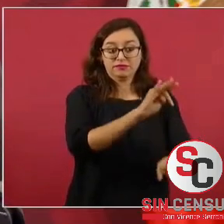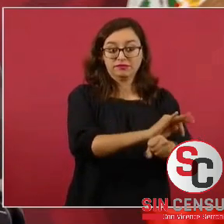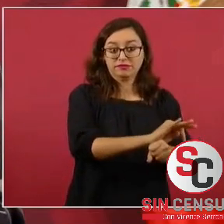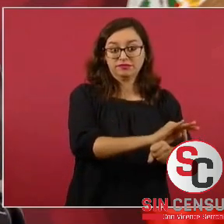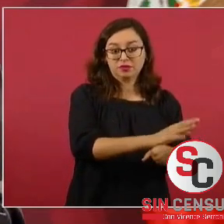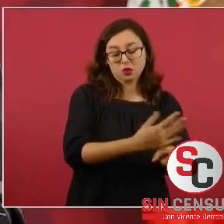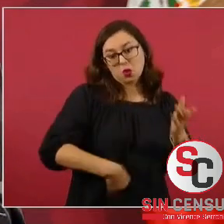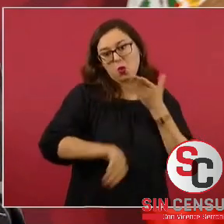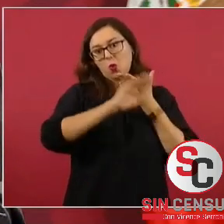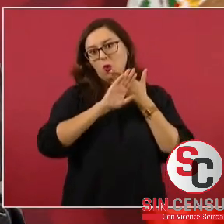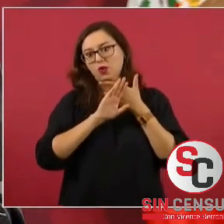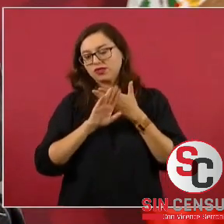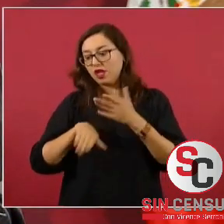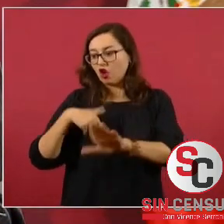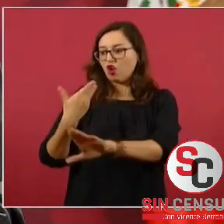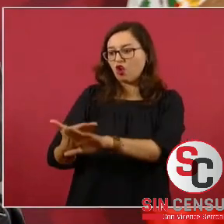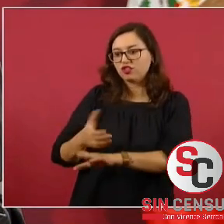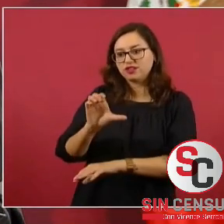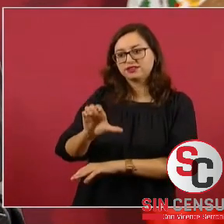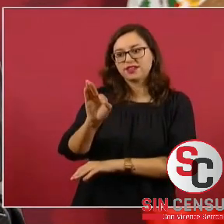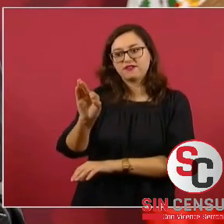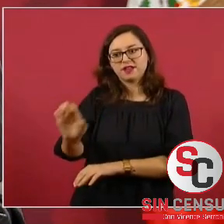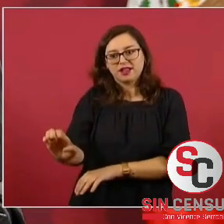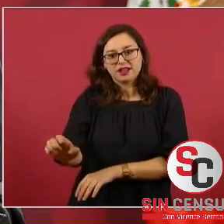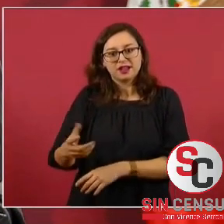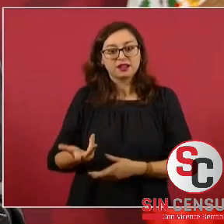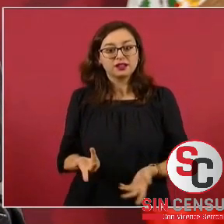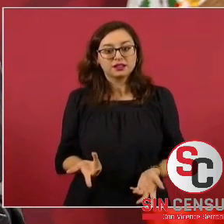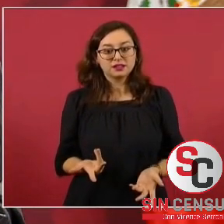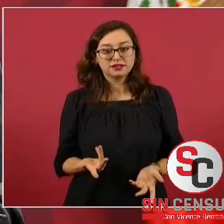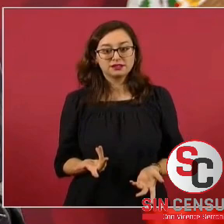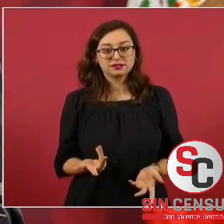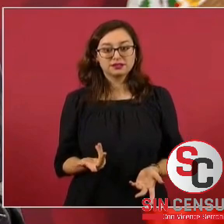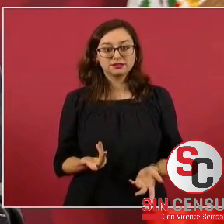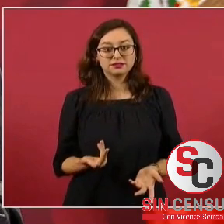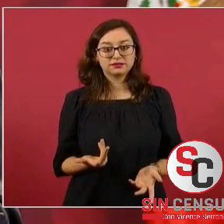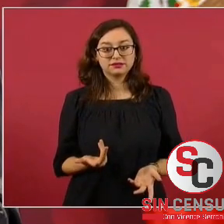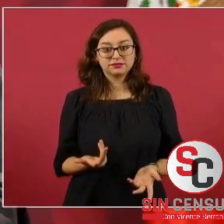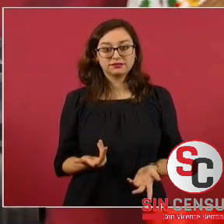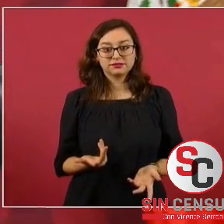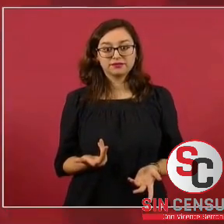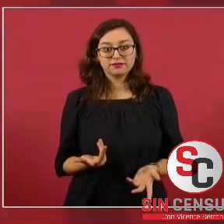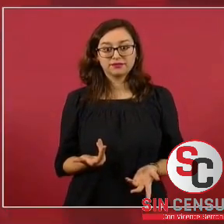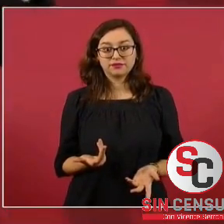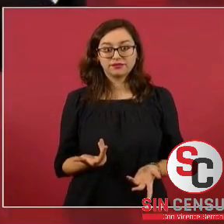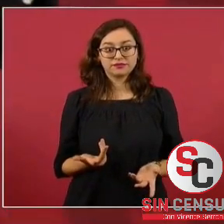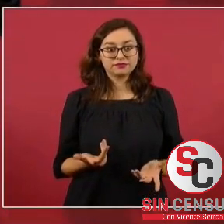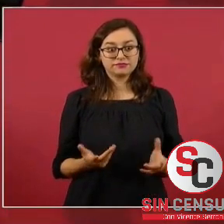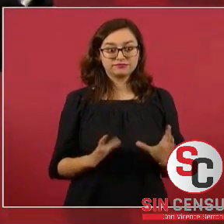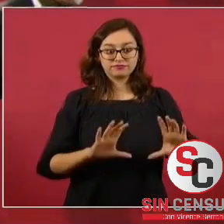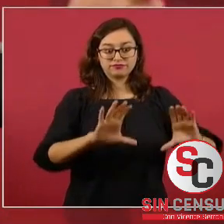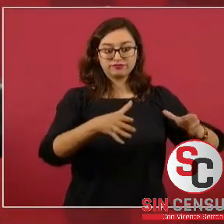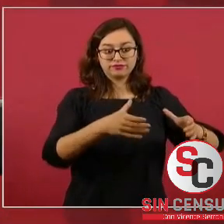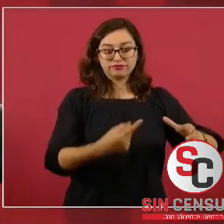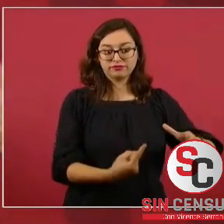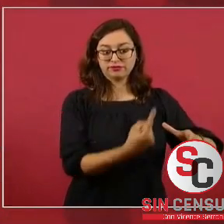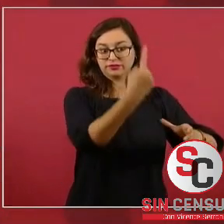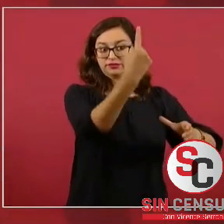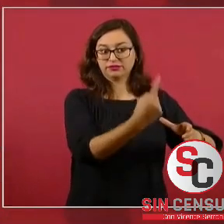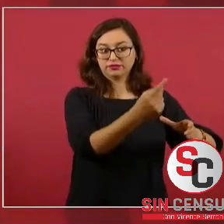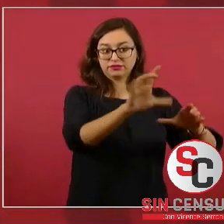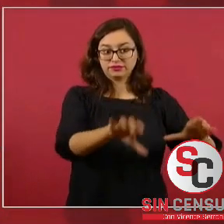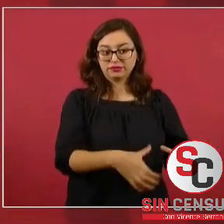particulares. el monopolio de la